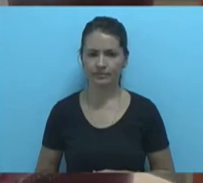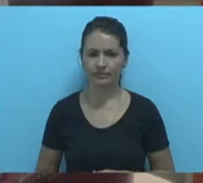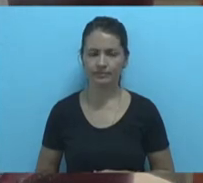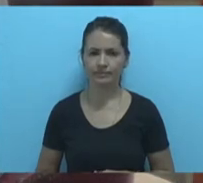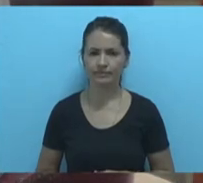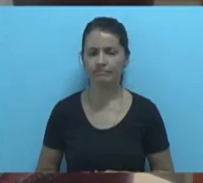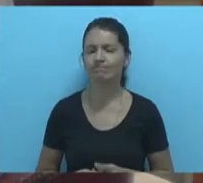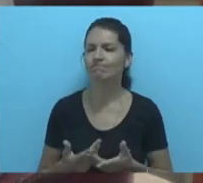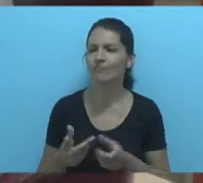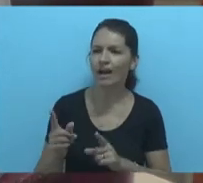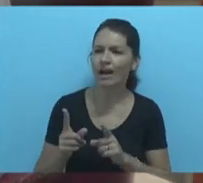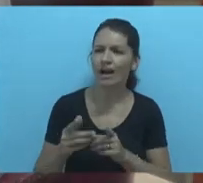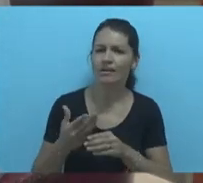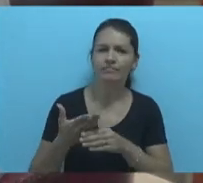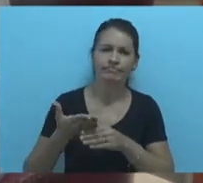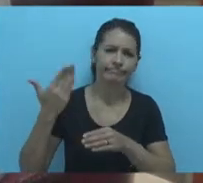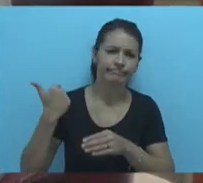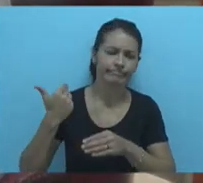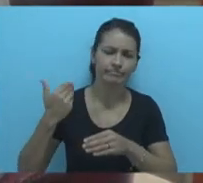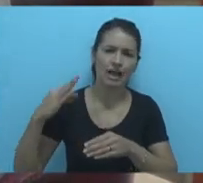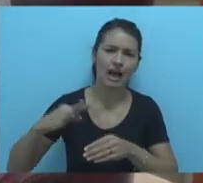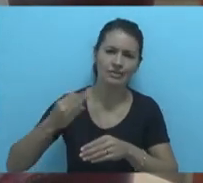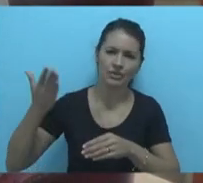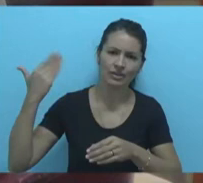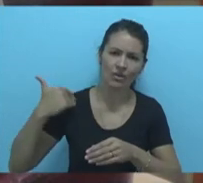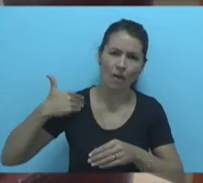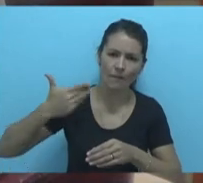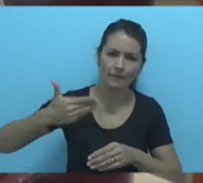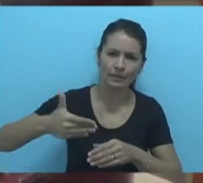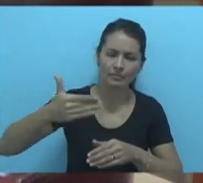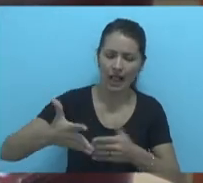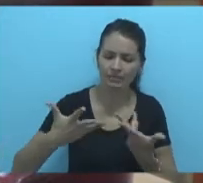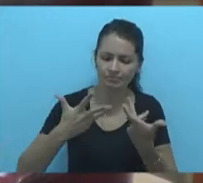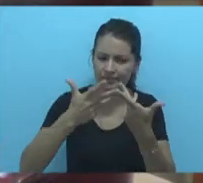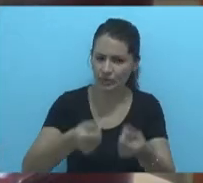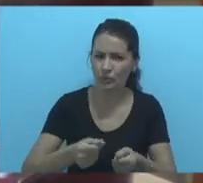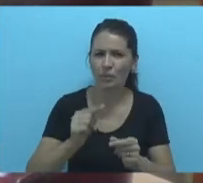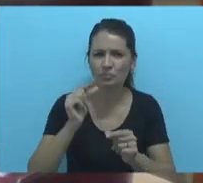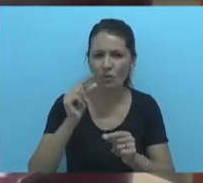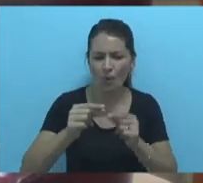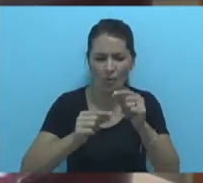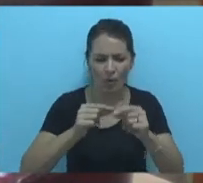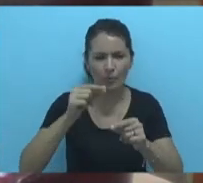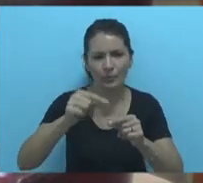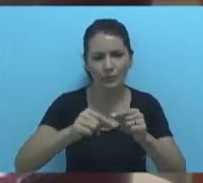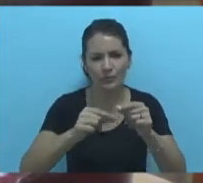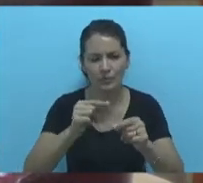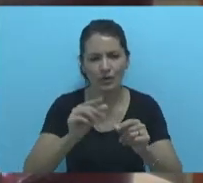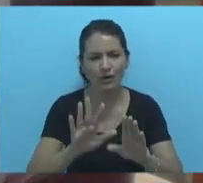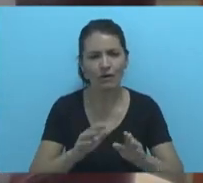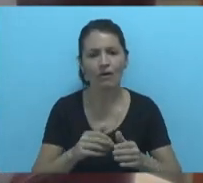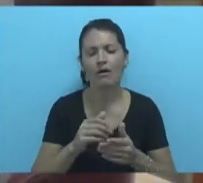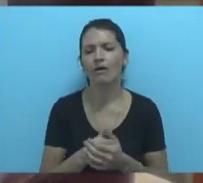fueron mejorando, se fueron adaptando y se fueron cruzando, donde muchos recursos se alinearon, recursos que se gestionaron a nivel